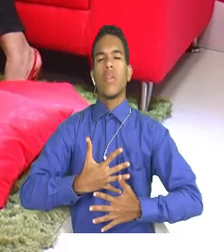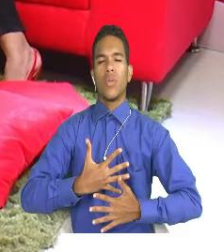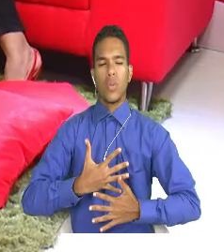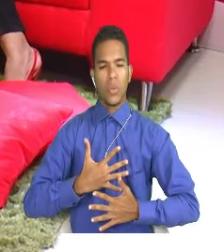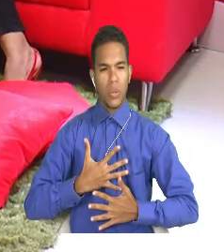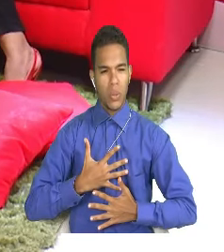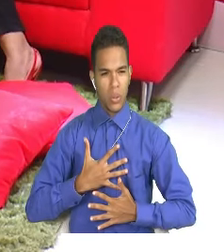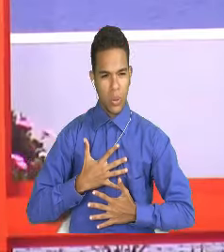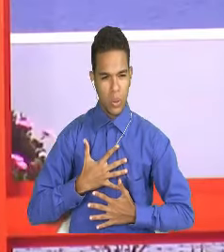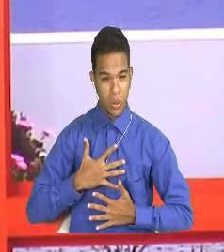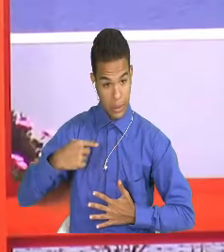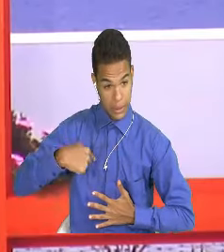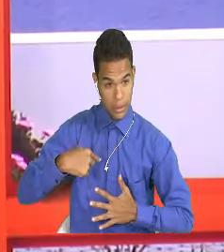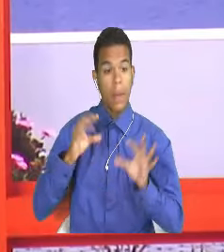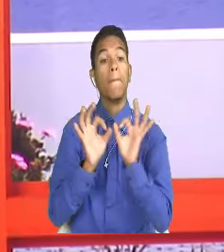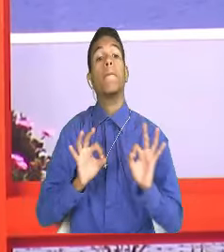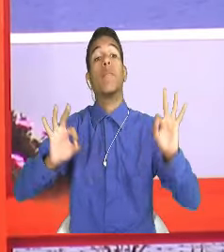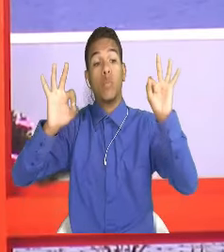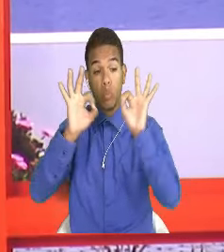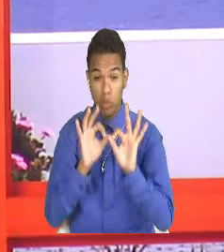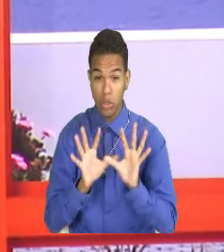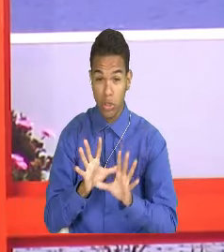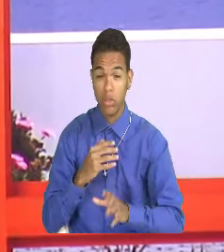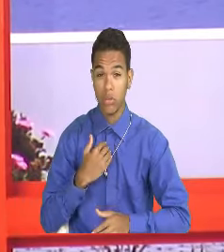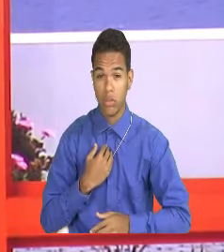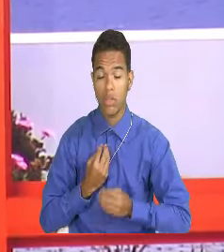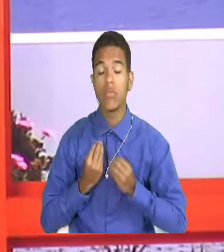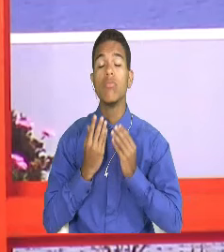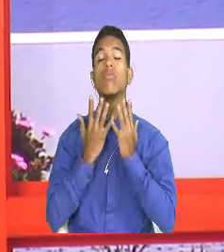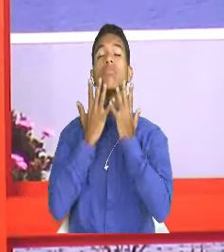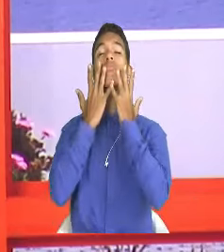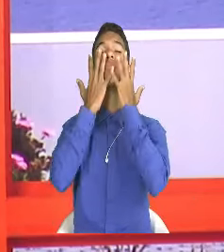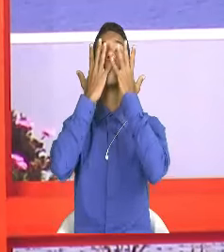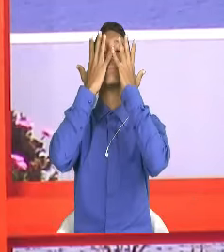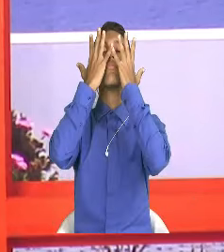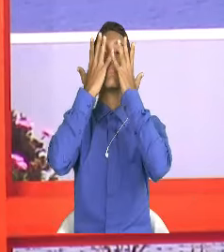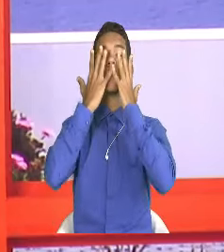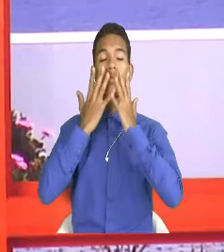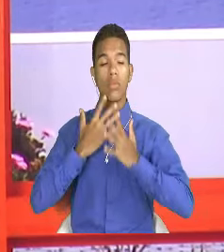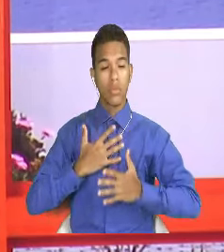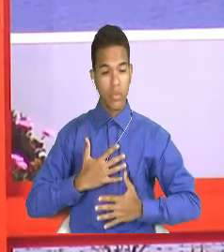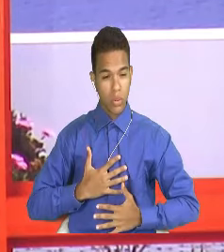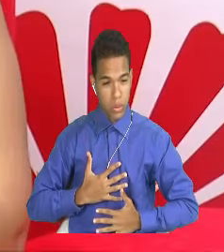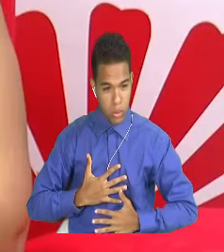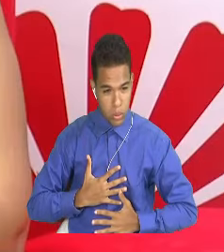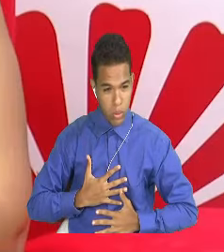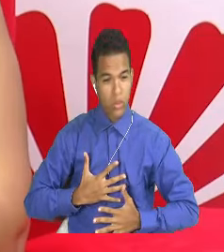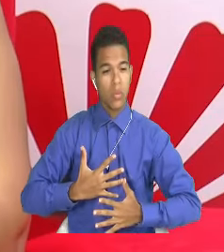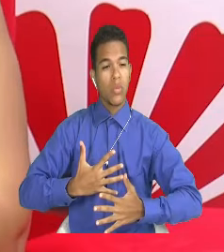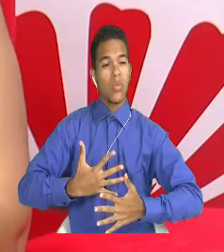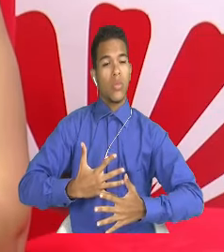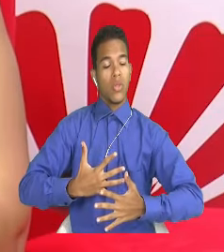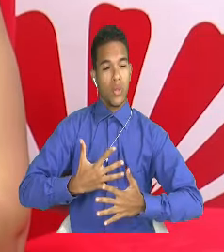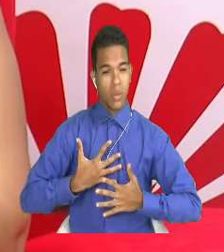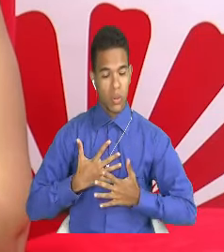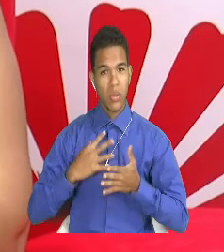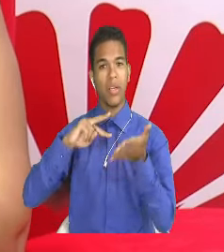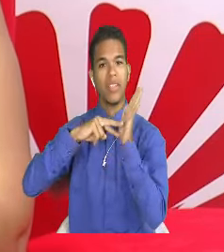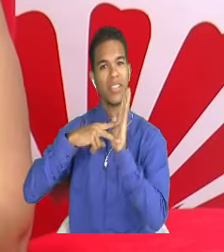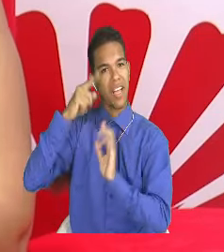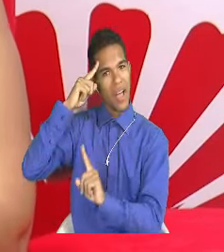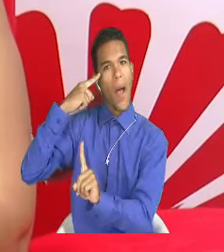relajarnos también, eso nos va a ayudar a disponernos con mayor energía en nuestro día. Bueno, entonces ahí están las recomendaciones de